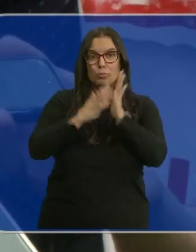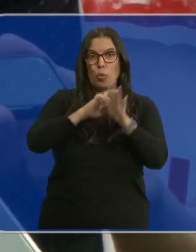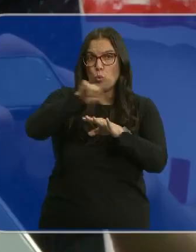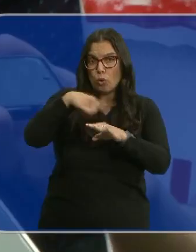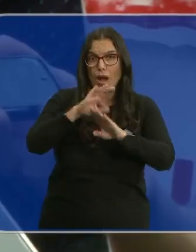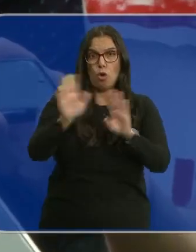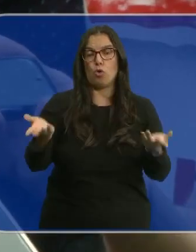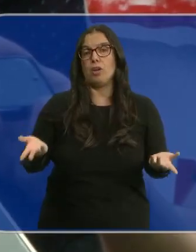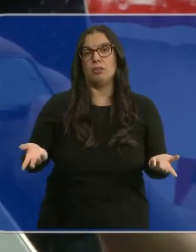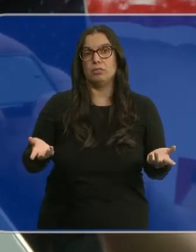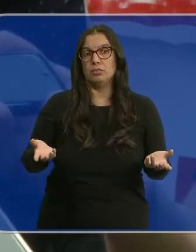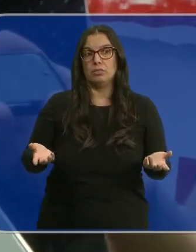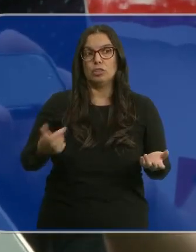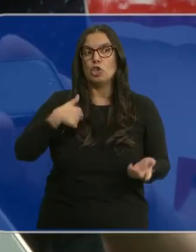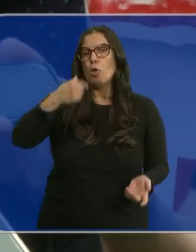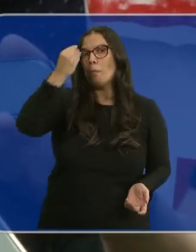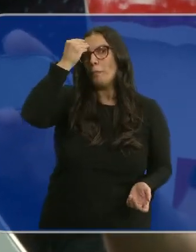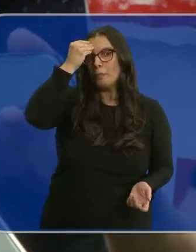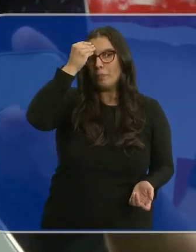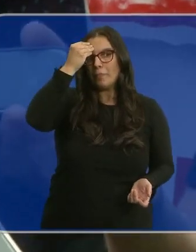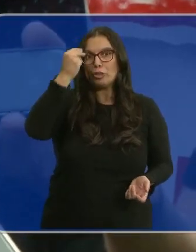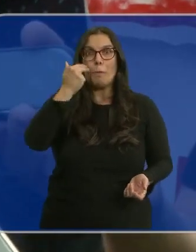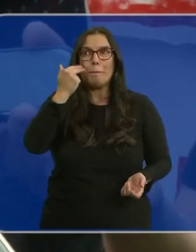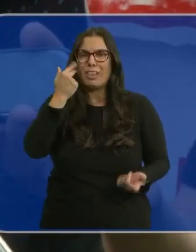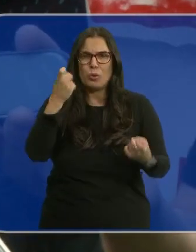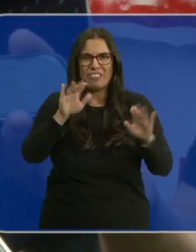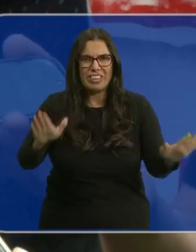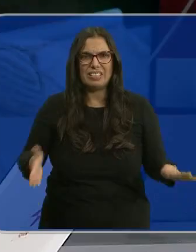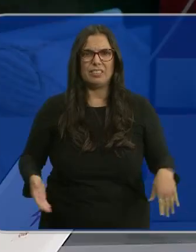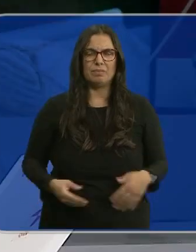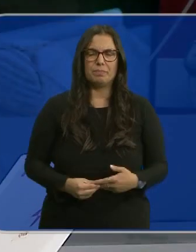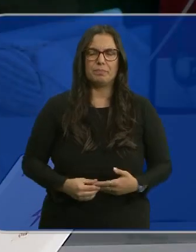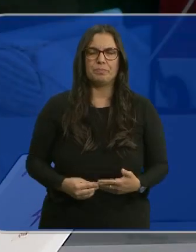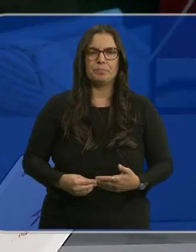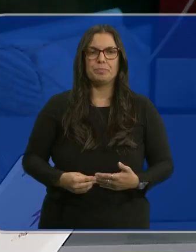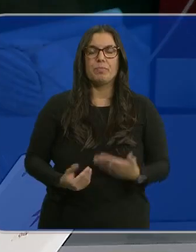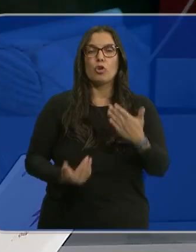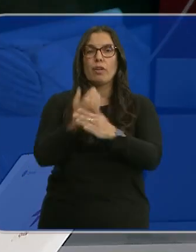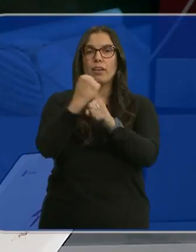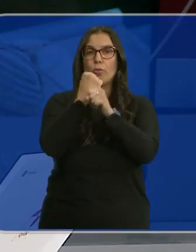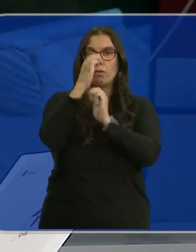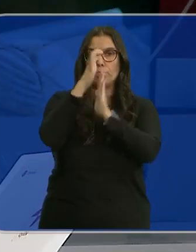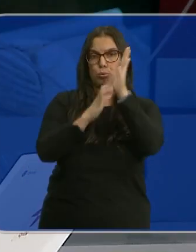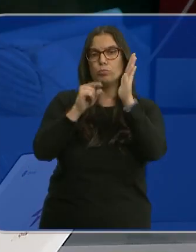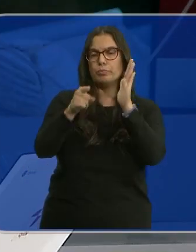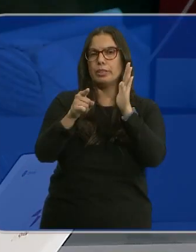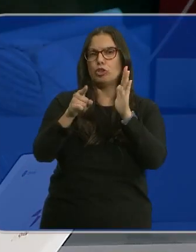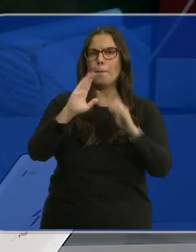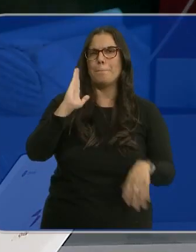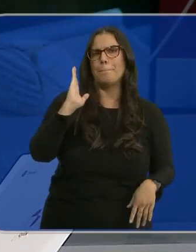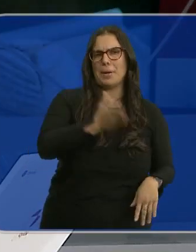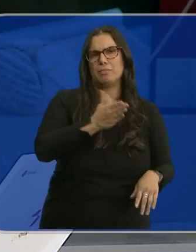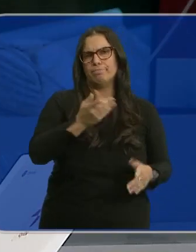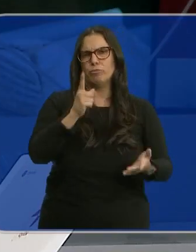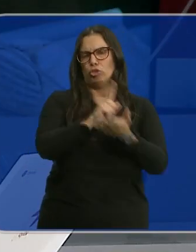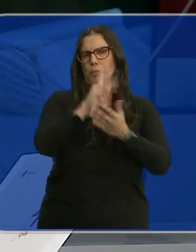que no hay que tener ese pánico. La reducción de la jornada laboral va a ser un nuevo revés del